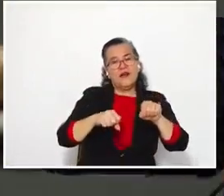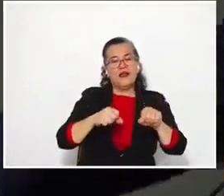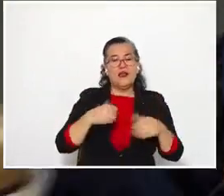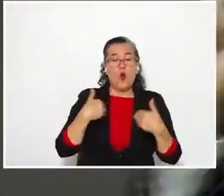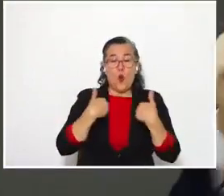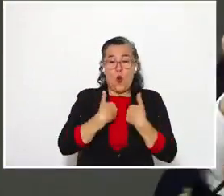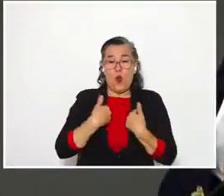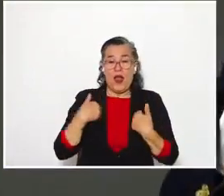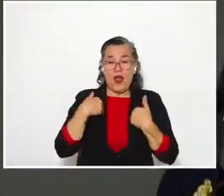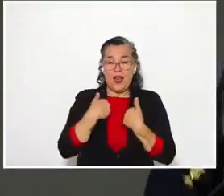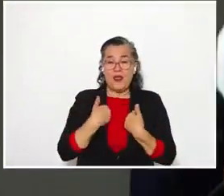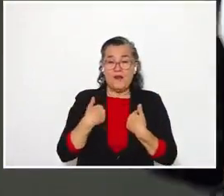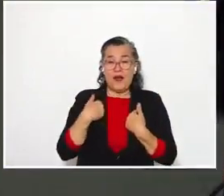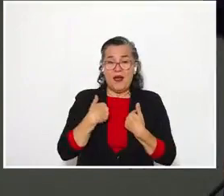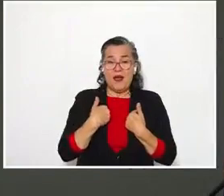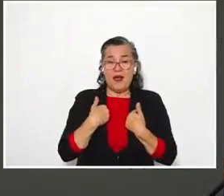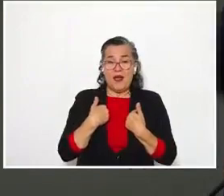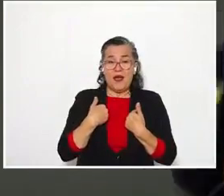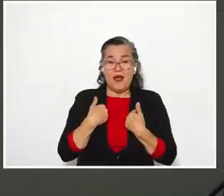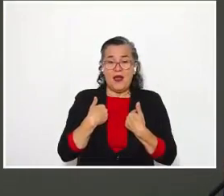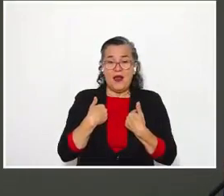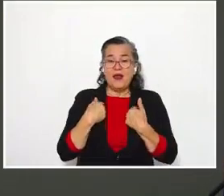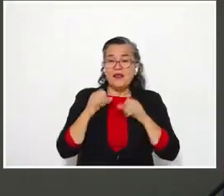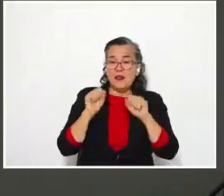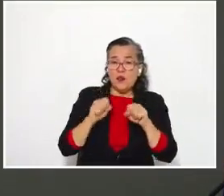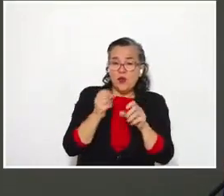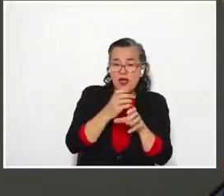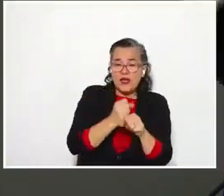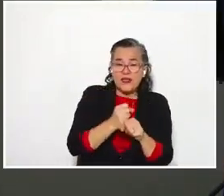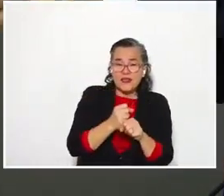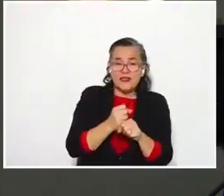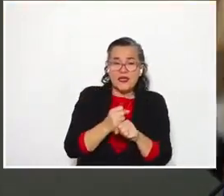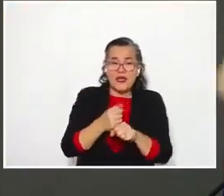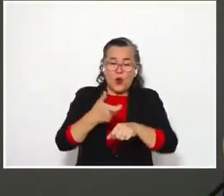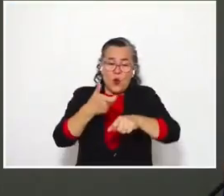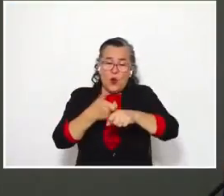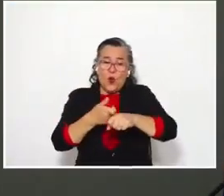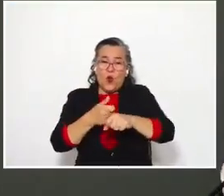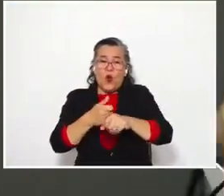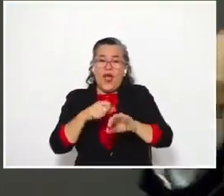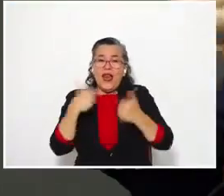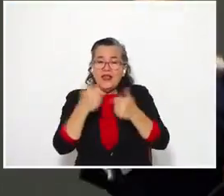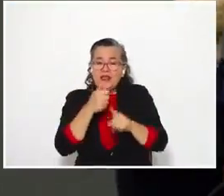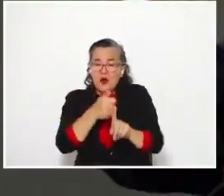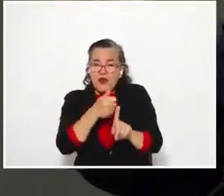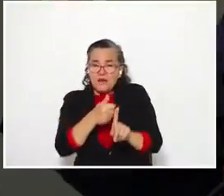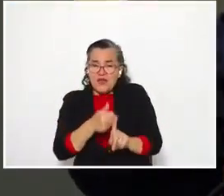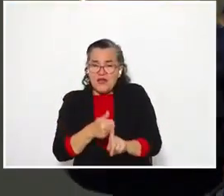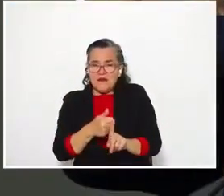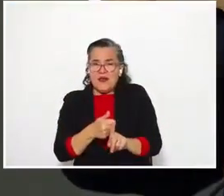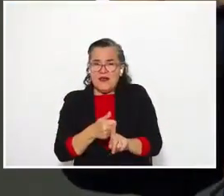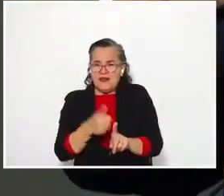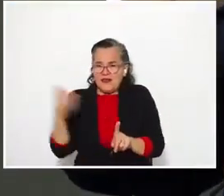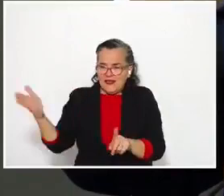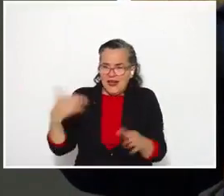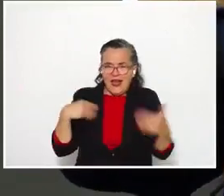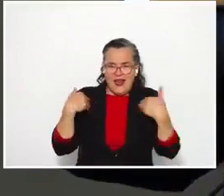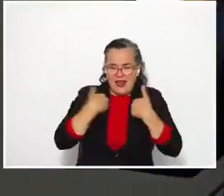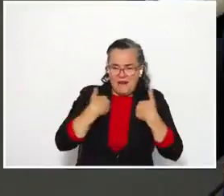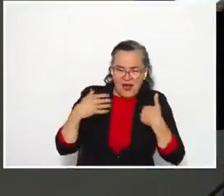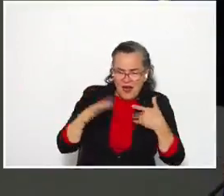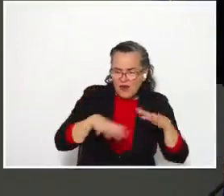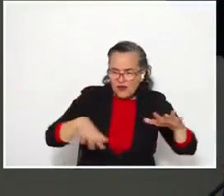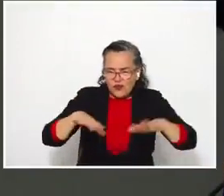animal y que los estudiantes ahí lo tocaran. Se podía hacer inseminación artificial en las aulas mismas. Y